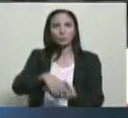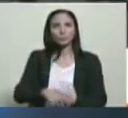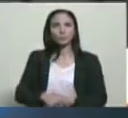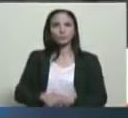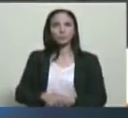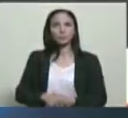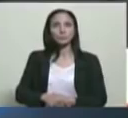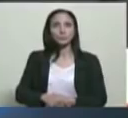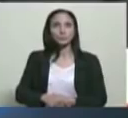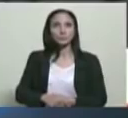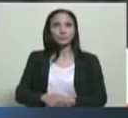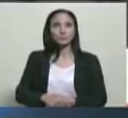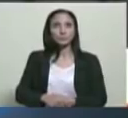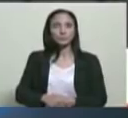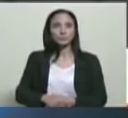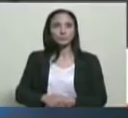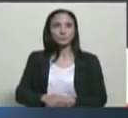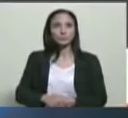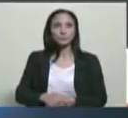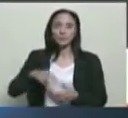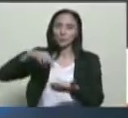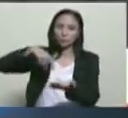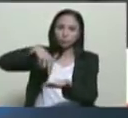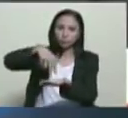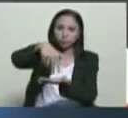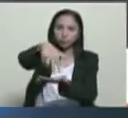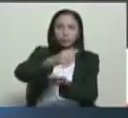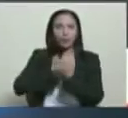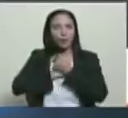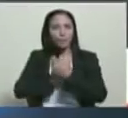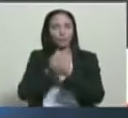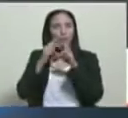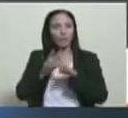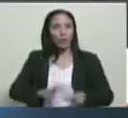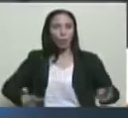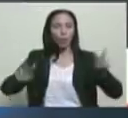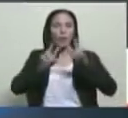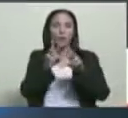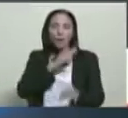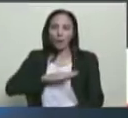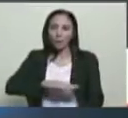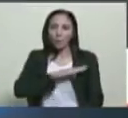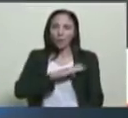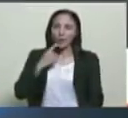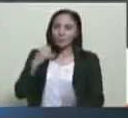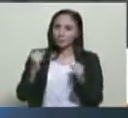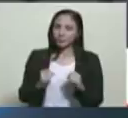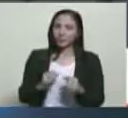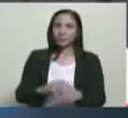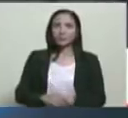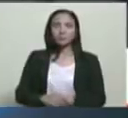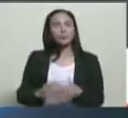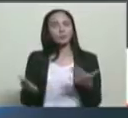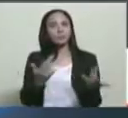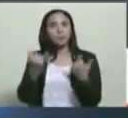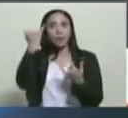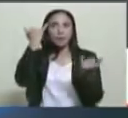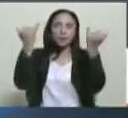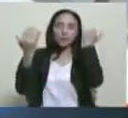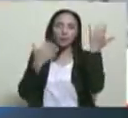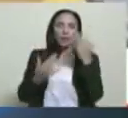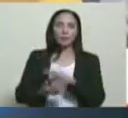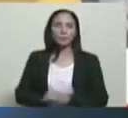una marcha de la lealtad, de los valores, de la moral militar. Allí compartimos reflexiones con